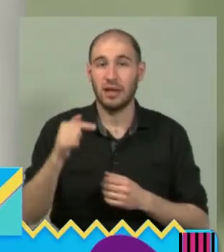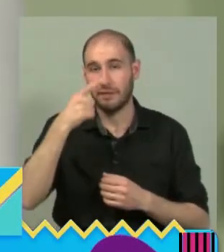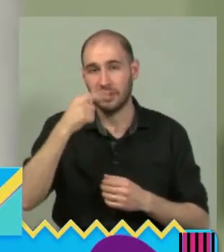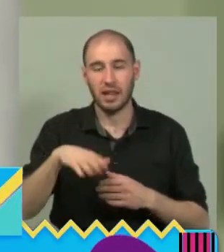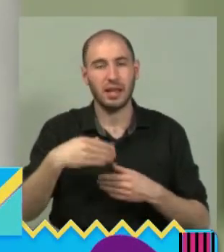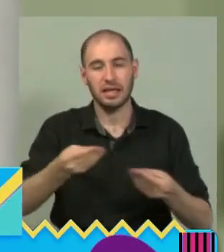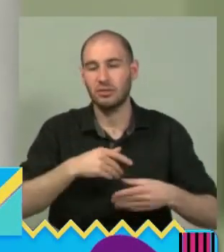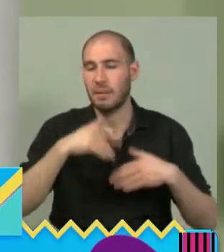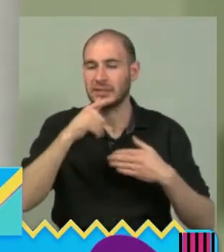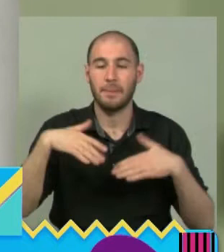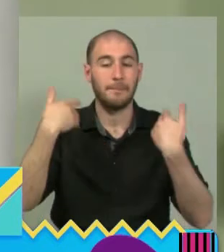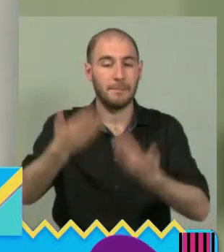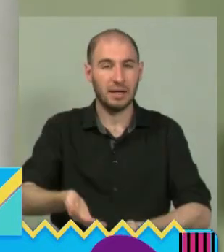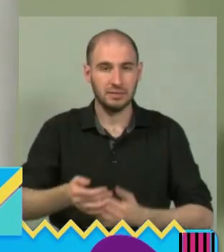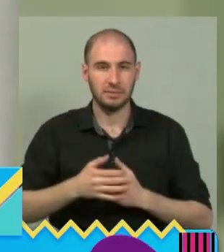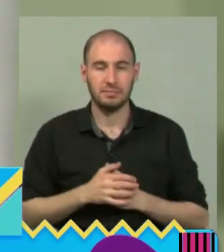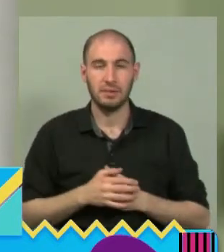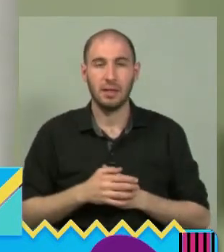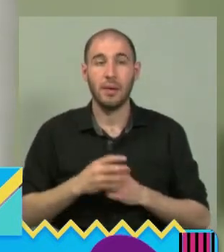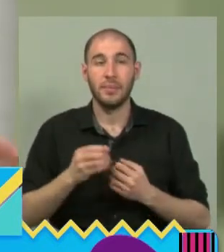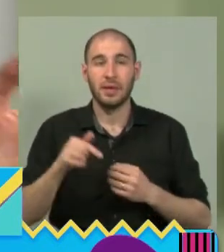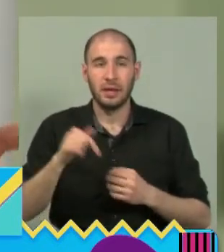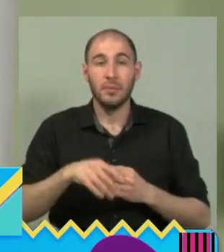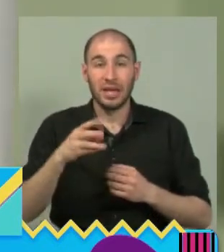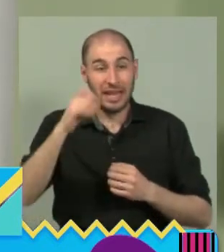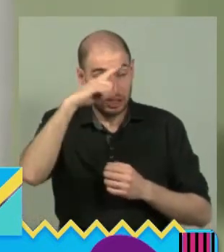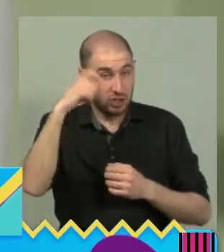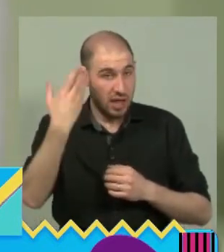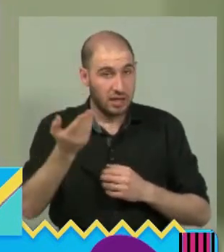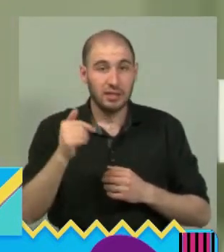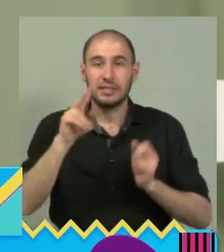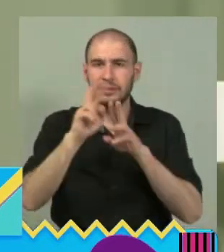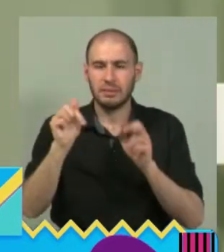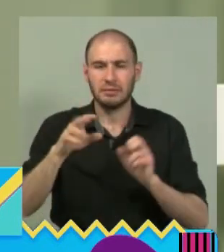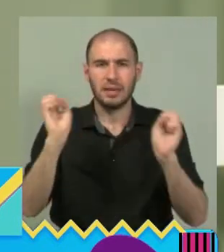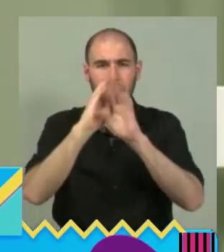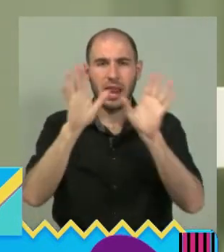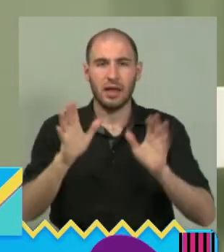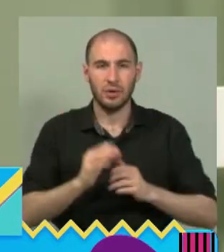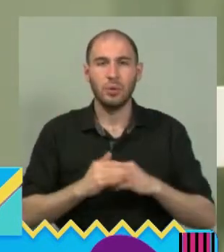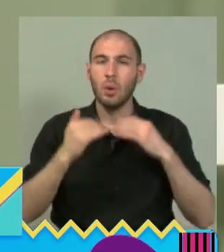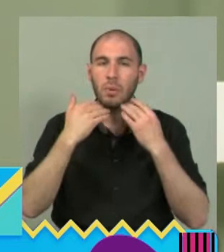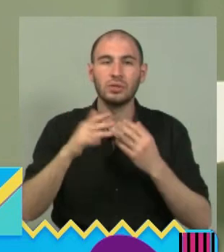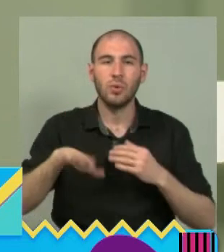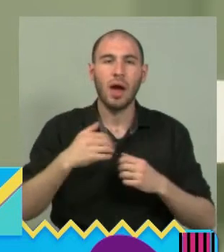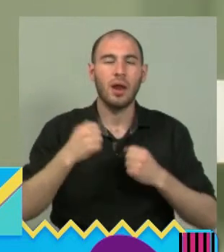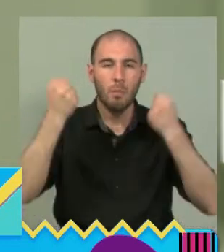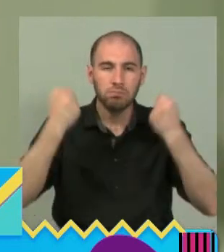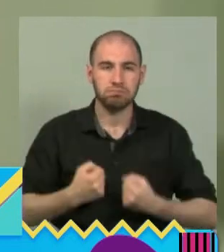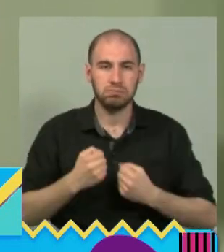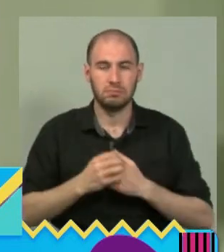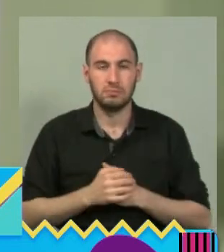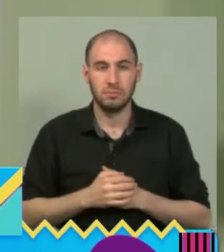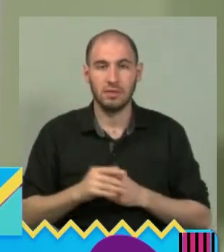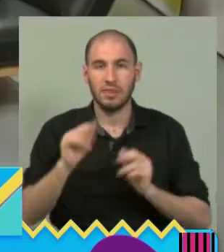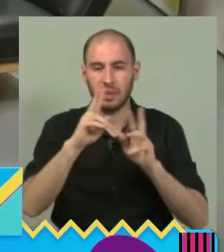allá de la gestión, me parece que queda en este... Porque viene del extranjero. En estos temas queda más claro, ¿no? Digo, más allá del lugar en el que uno se pueda posicionar